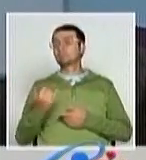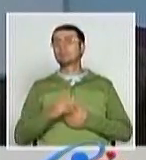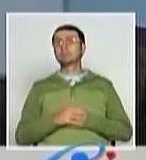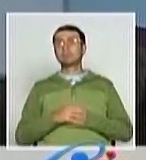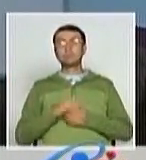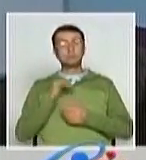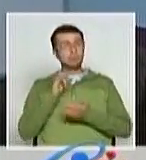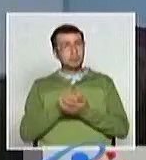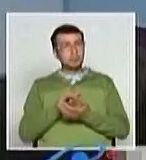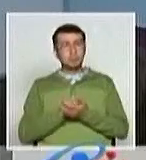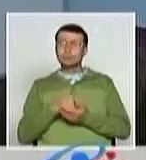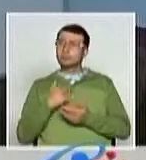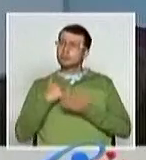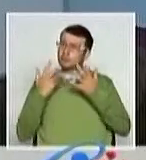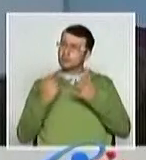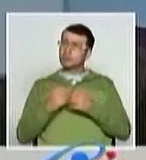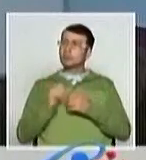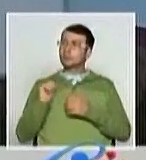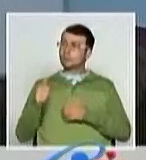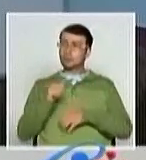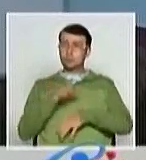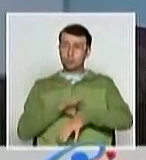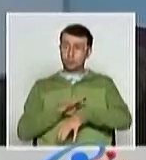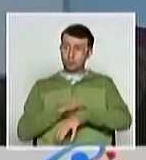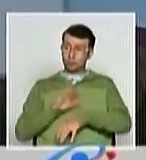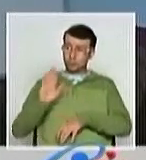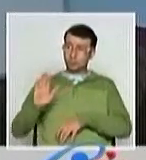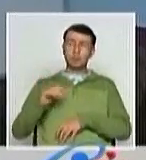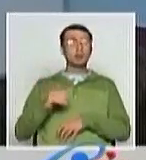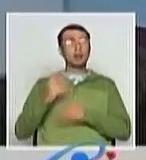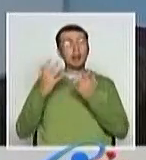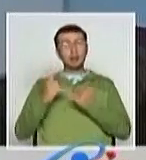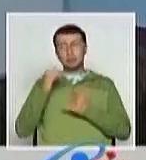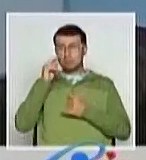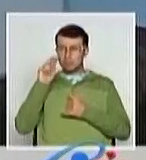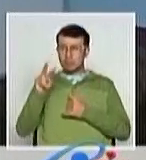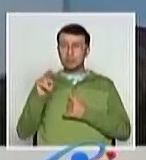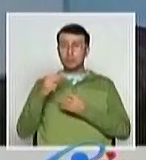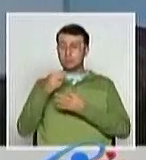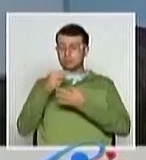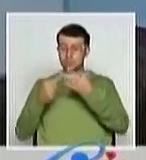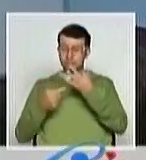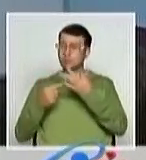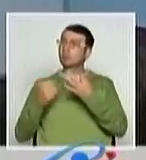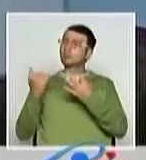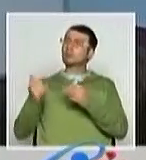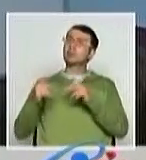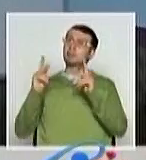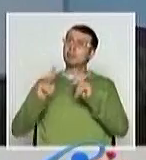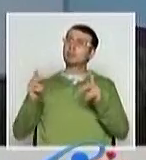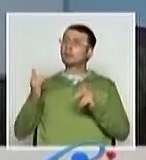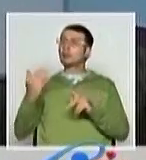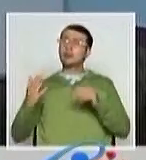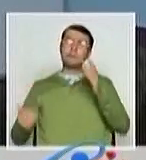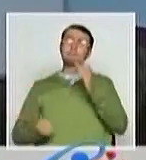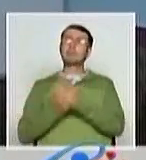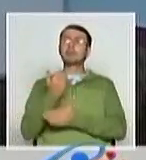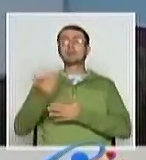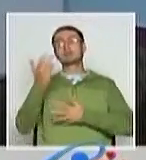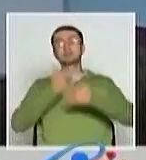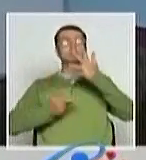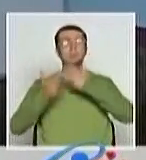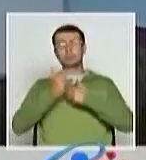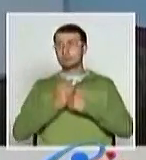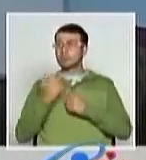por tal motivo Yo quiero Doctor Rojas que hoy veamos esos tres casos para que las personas comiencen a interactuar con